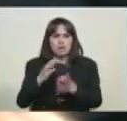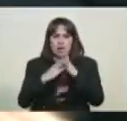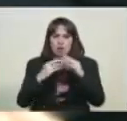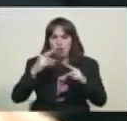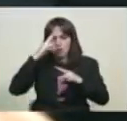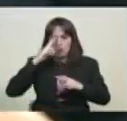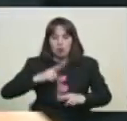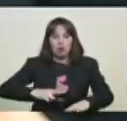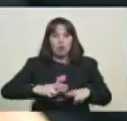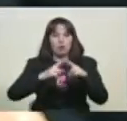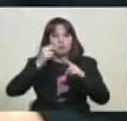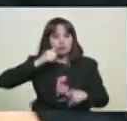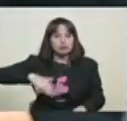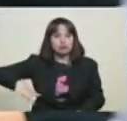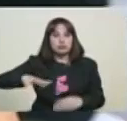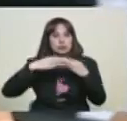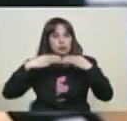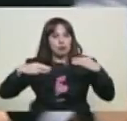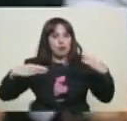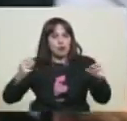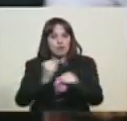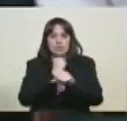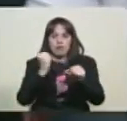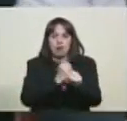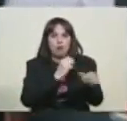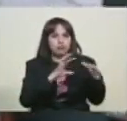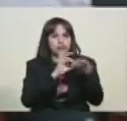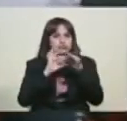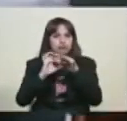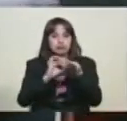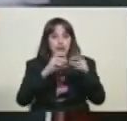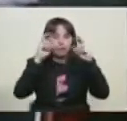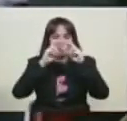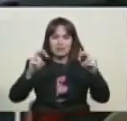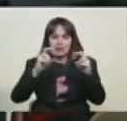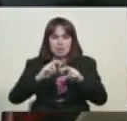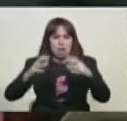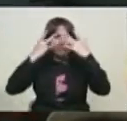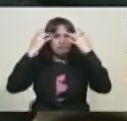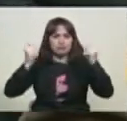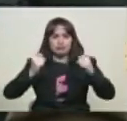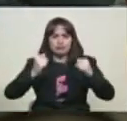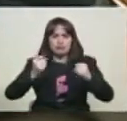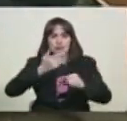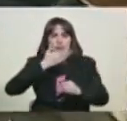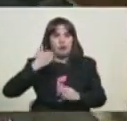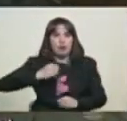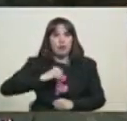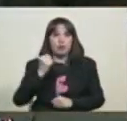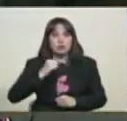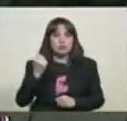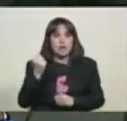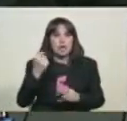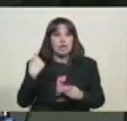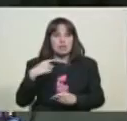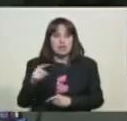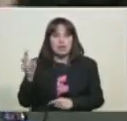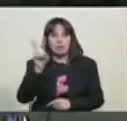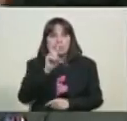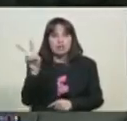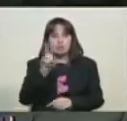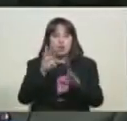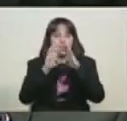y reconocer públicamente el trabajo conjunto de los mejores profesionales de policía que tiene Venezuela y el